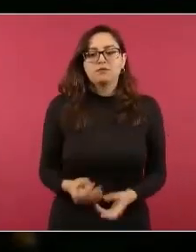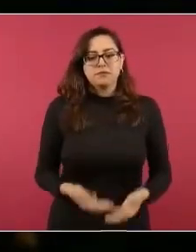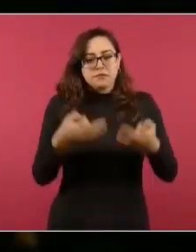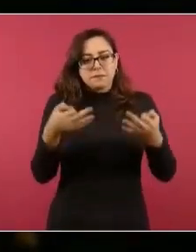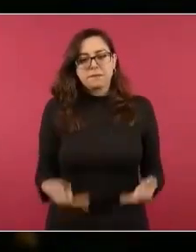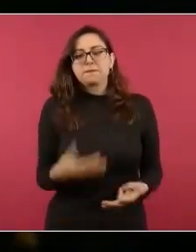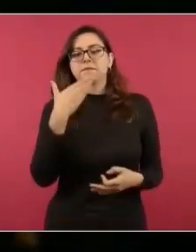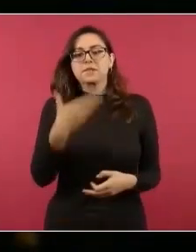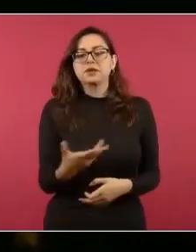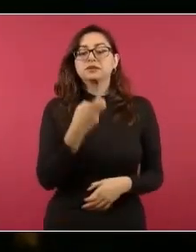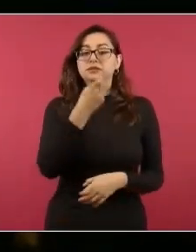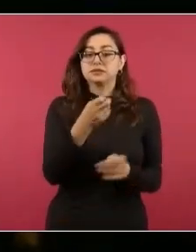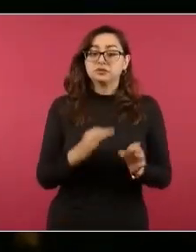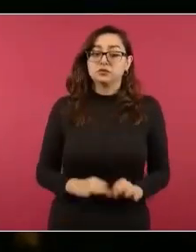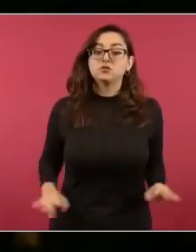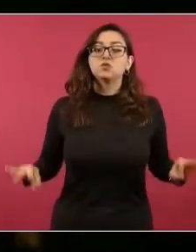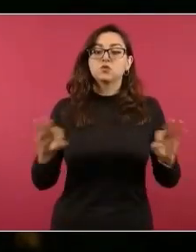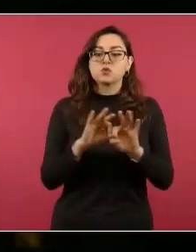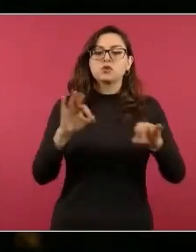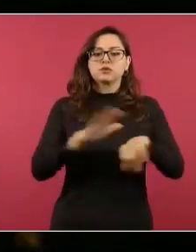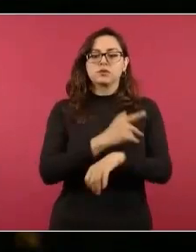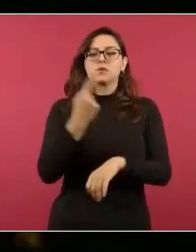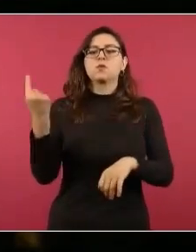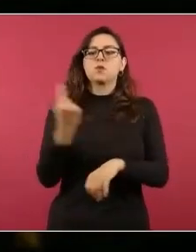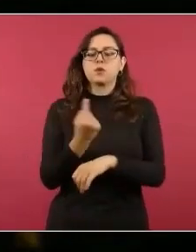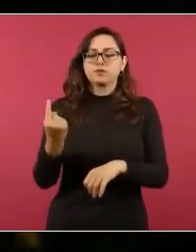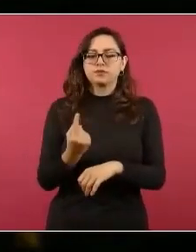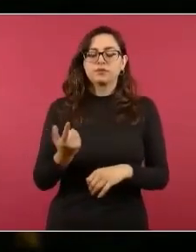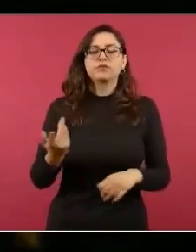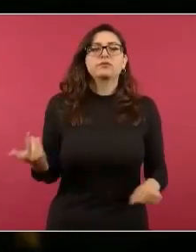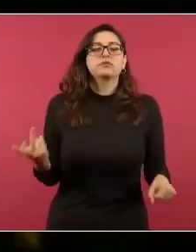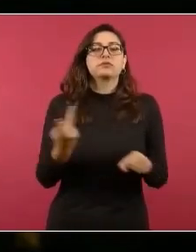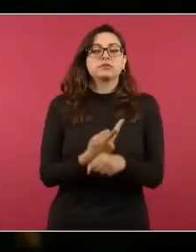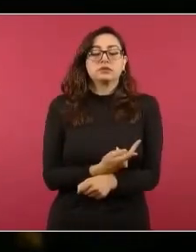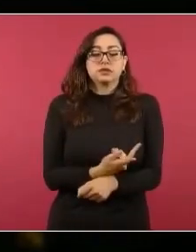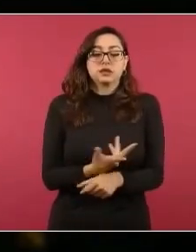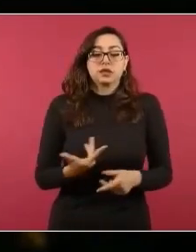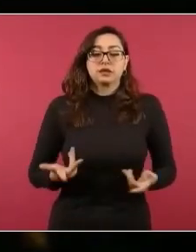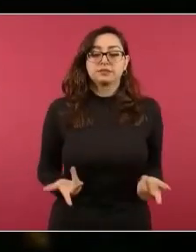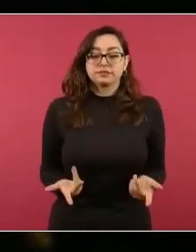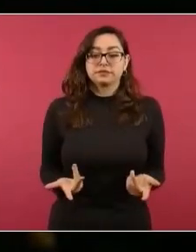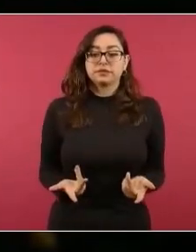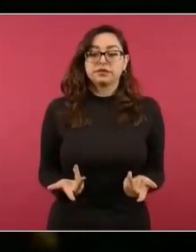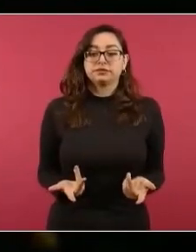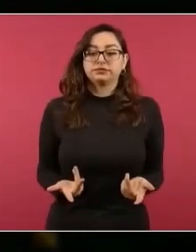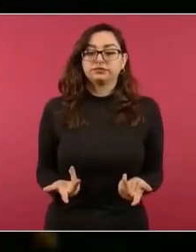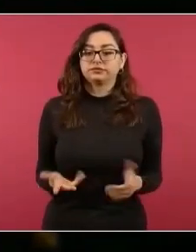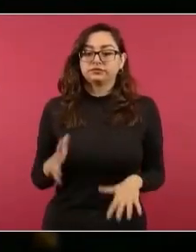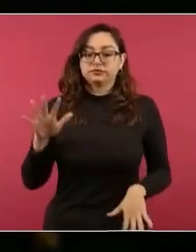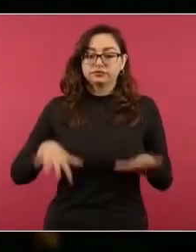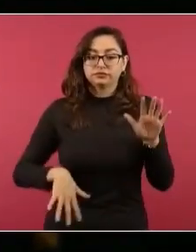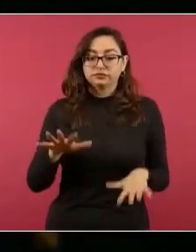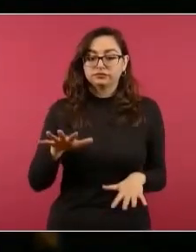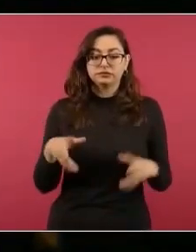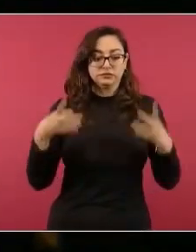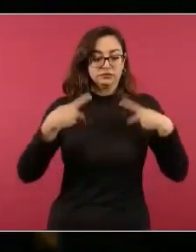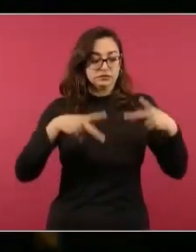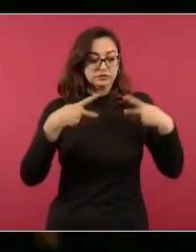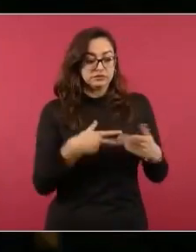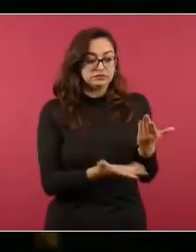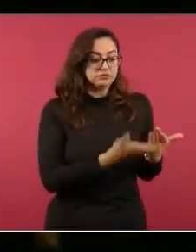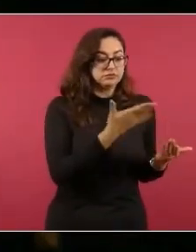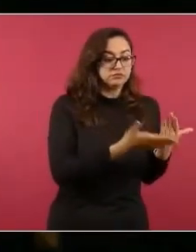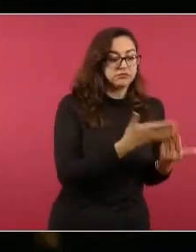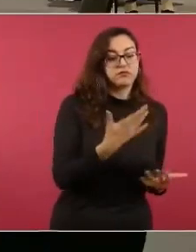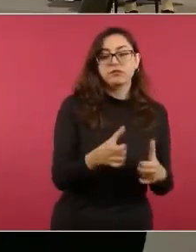por qué es también importante? Nos dicen ellos, porque en la medida que se queda corta la atención, entran